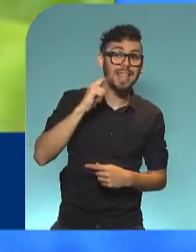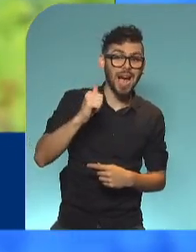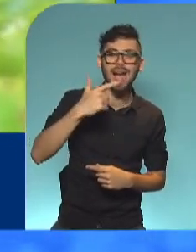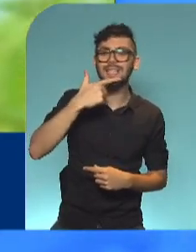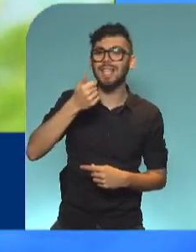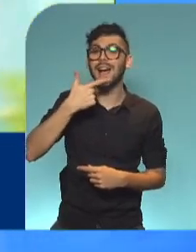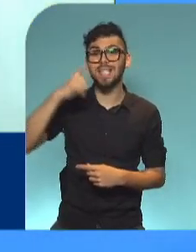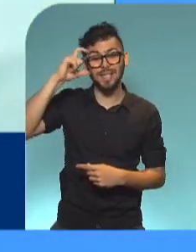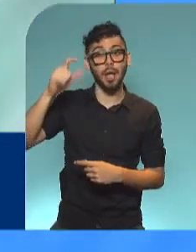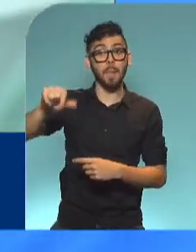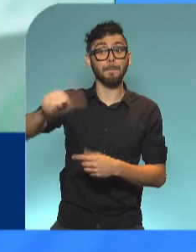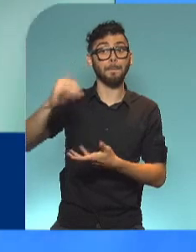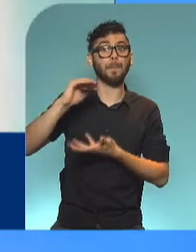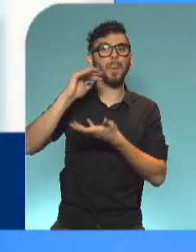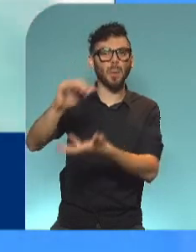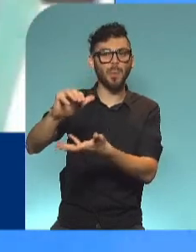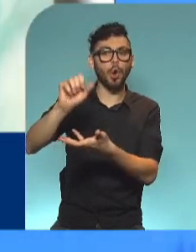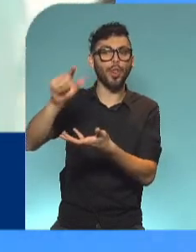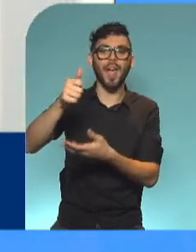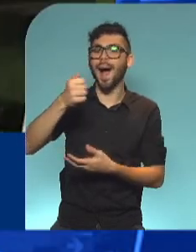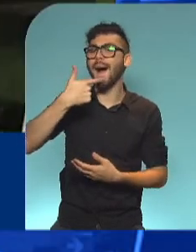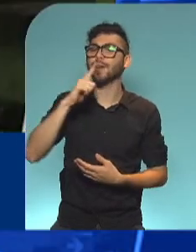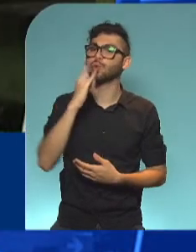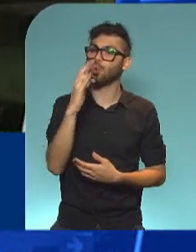de Asturias de las Ciencias. Y también al regreso,